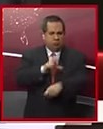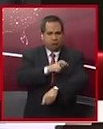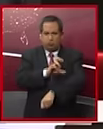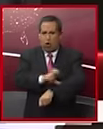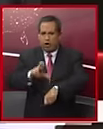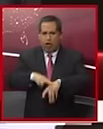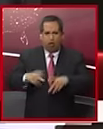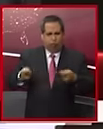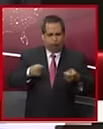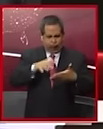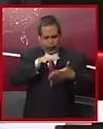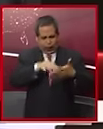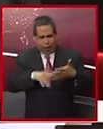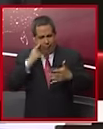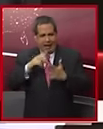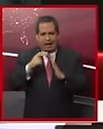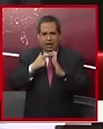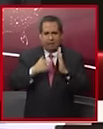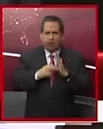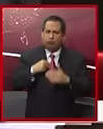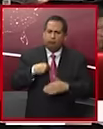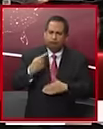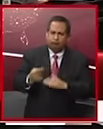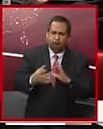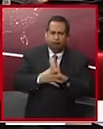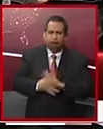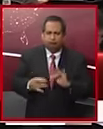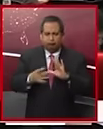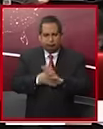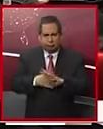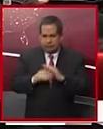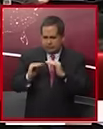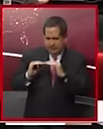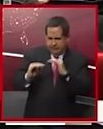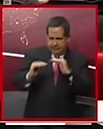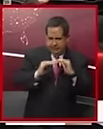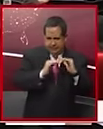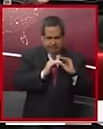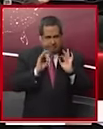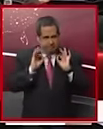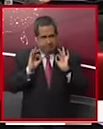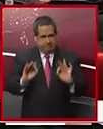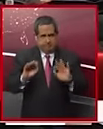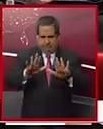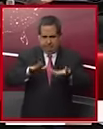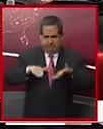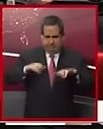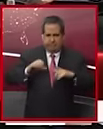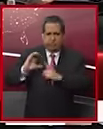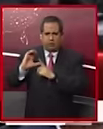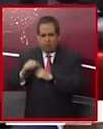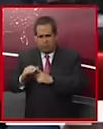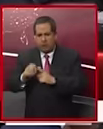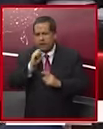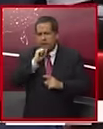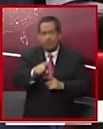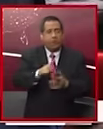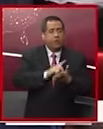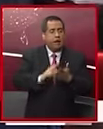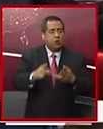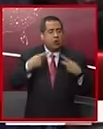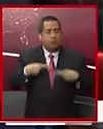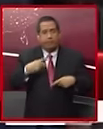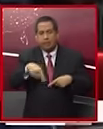de este reglamento, o de este dictamen de reglamento, explicó que se lograron equilibrios entre el Pleno y las comisiones, así como los derechos de los constituyentes y